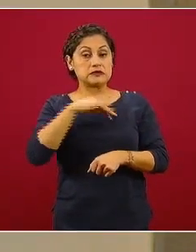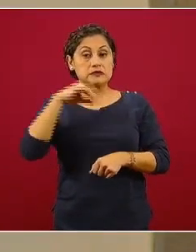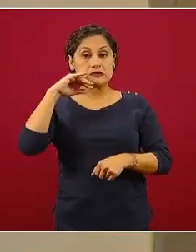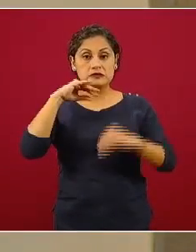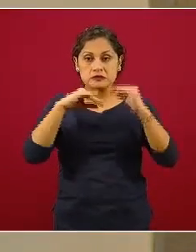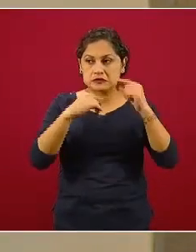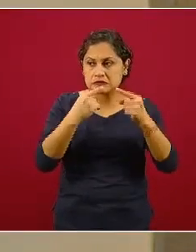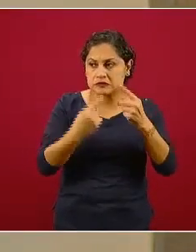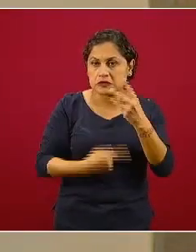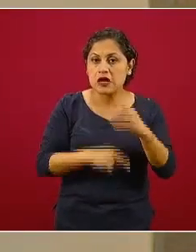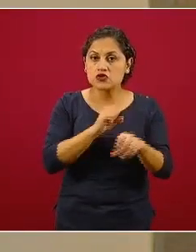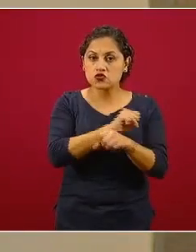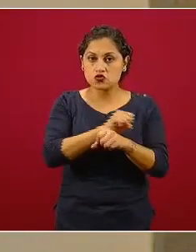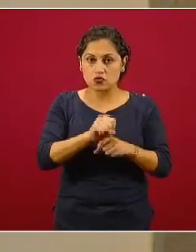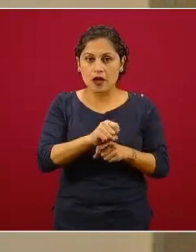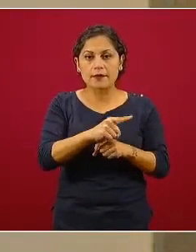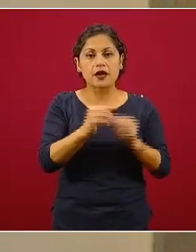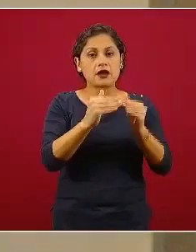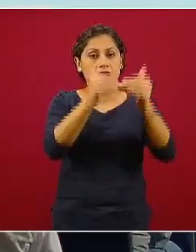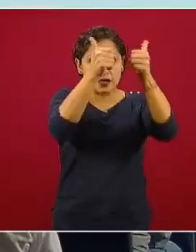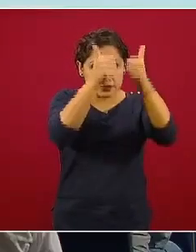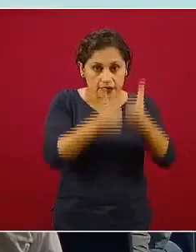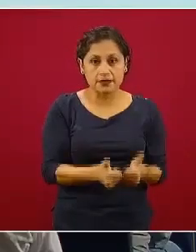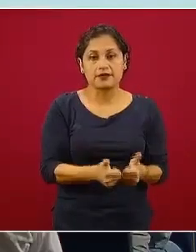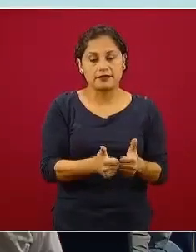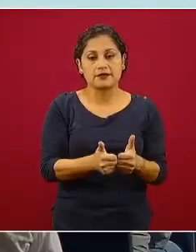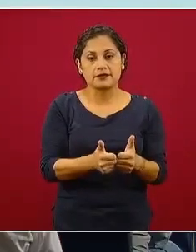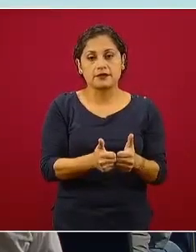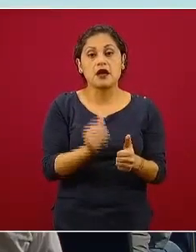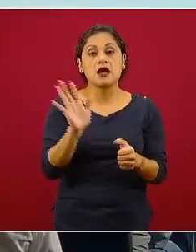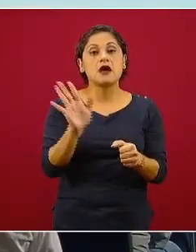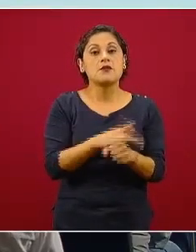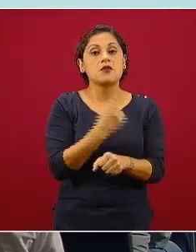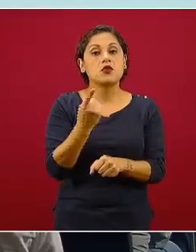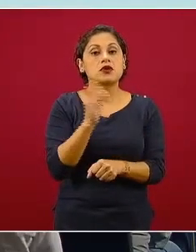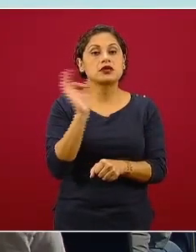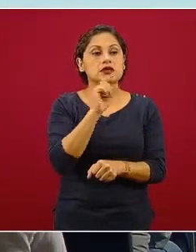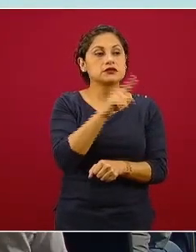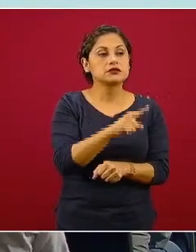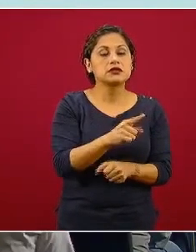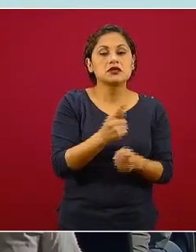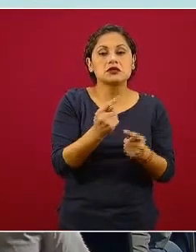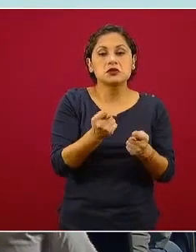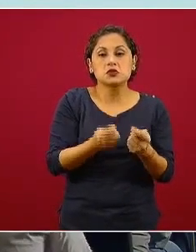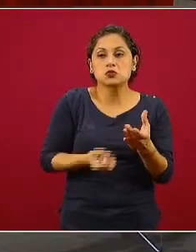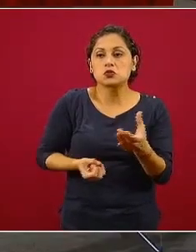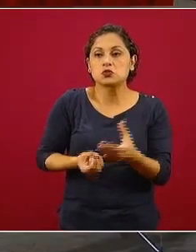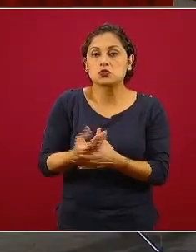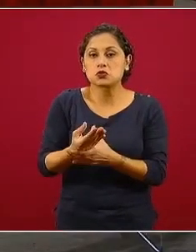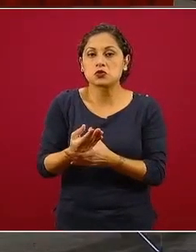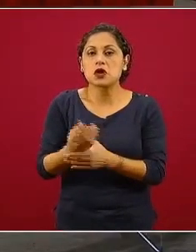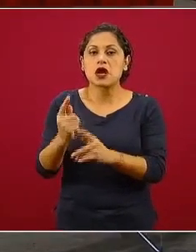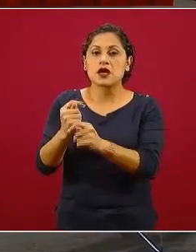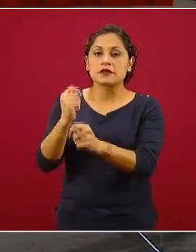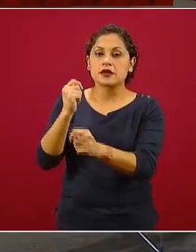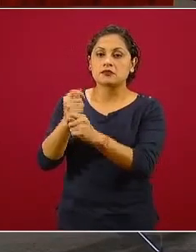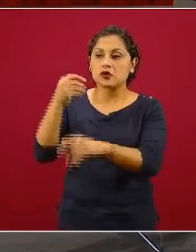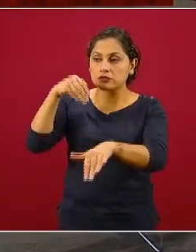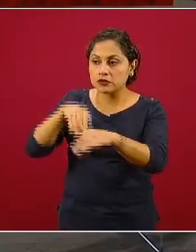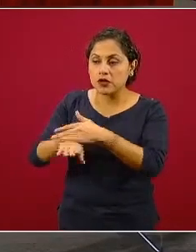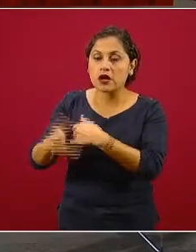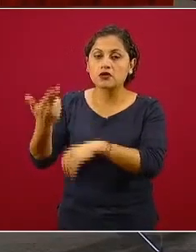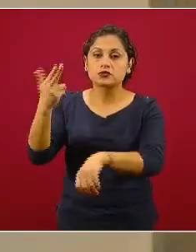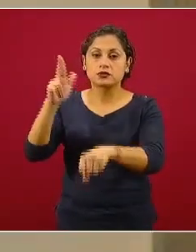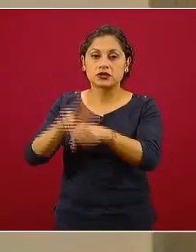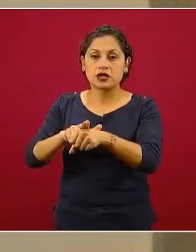leves. Porque si no se quedan en casa, salen a la vía pública, toman el transporte, llegan a las unidades de salud